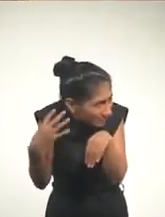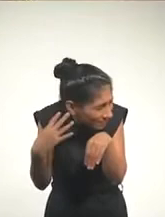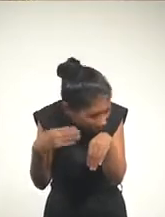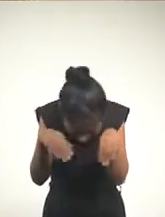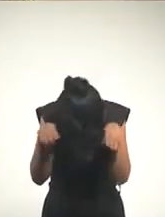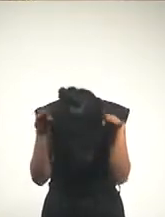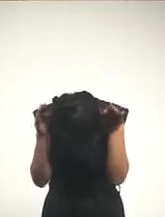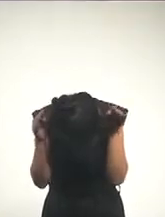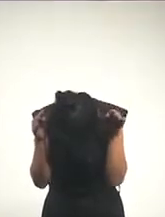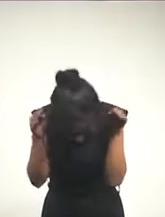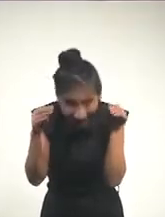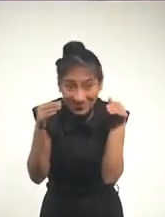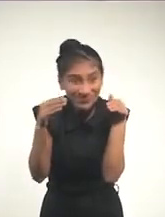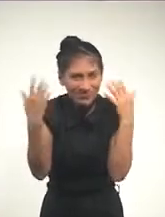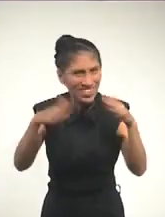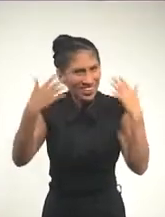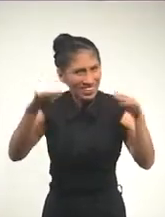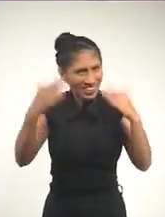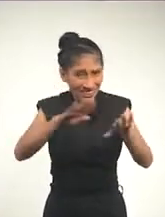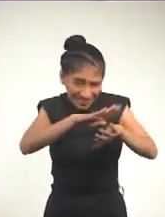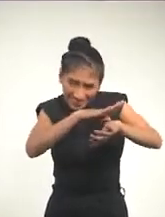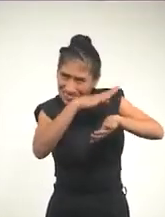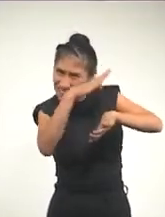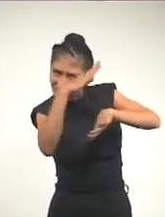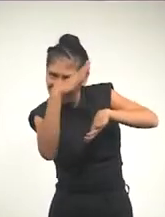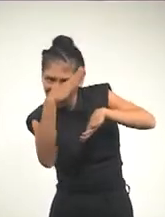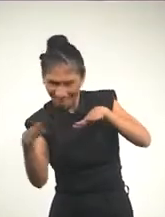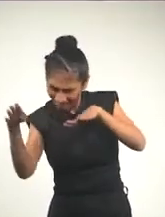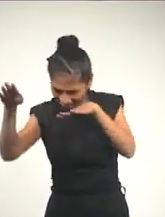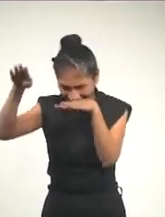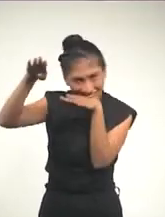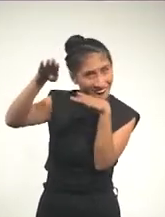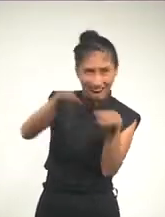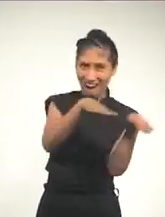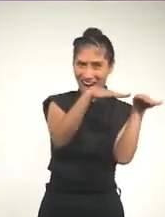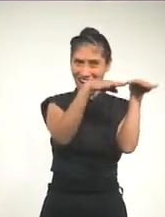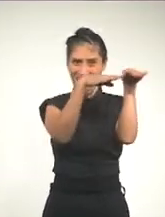¡Avisa, Chancay! ¡Ya casi, ya casi!